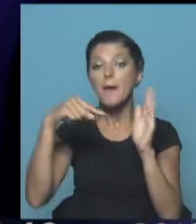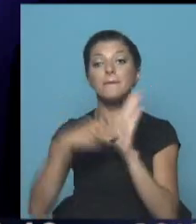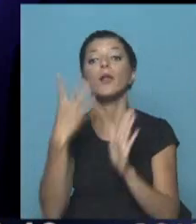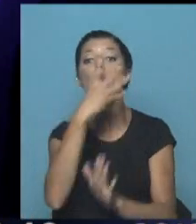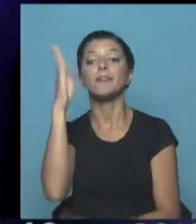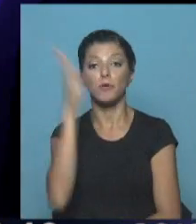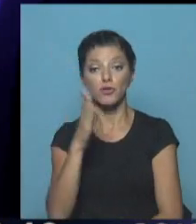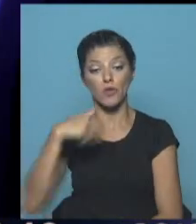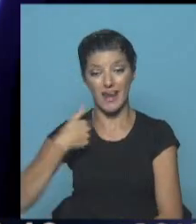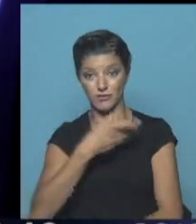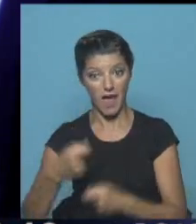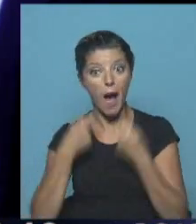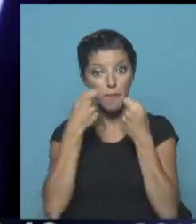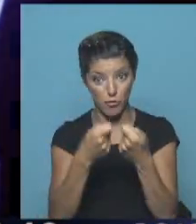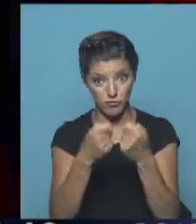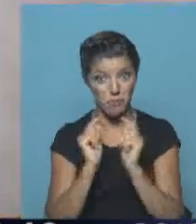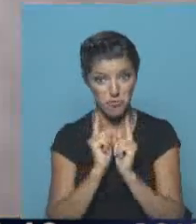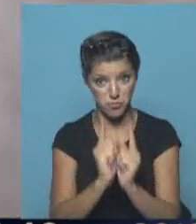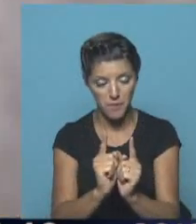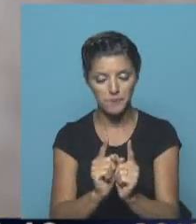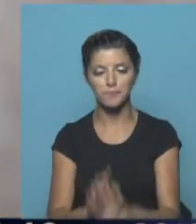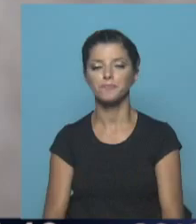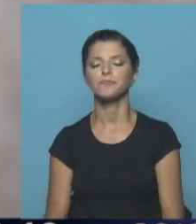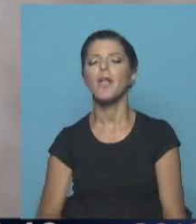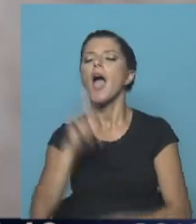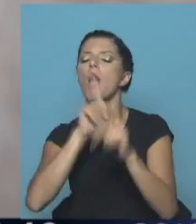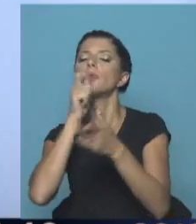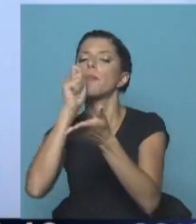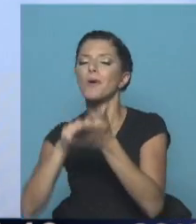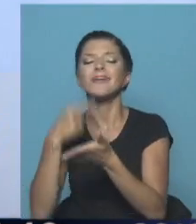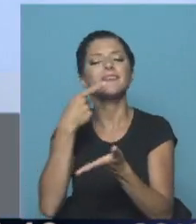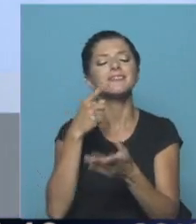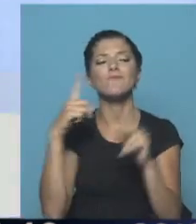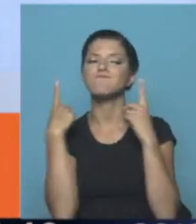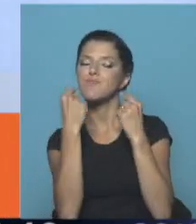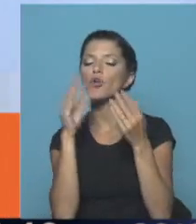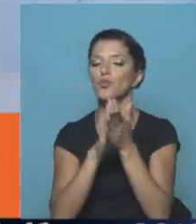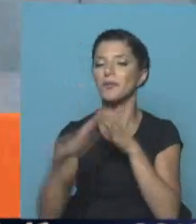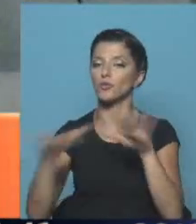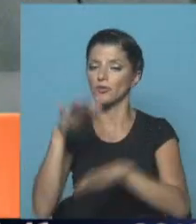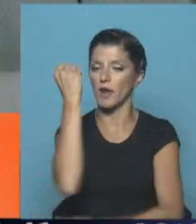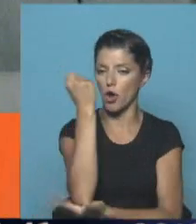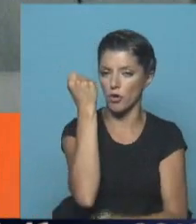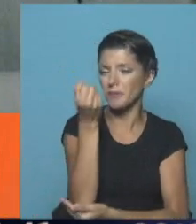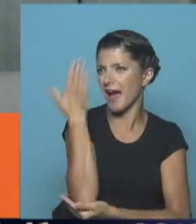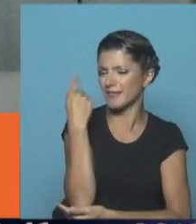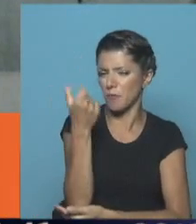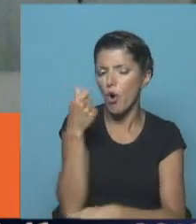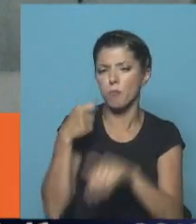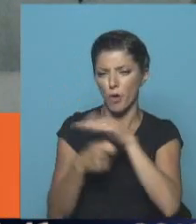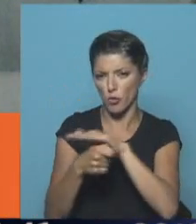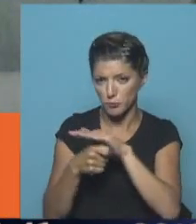popularidad. Como contrapartida y según las encuestas, se le cuestiona la situación económica y los recientes casos de corrupción, un escándalo